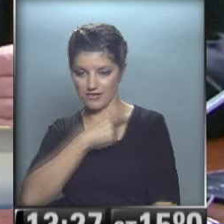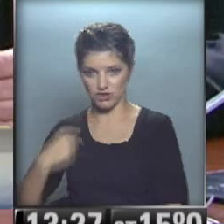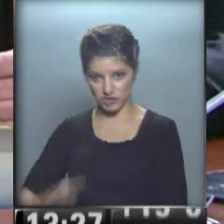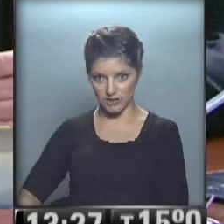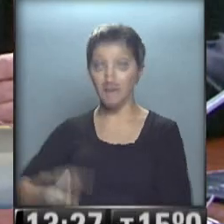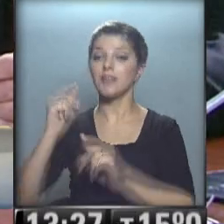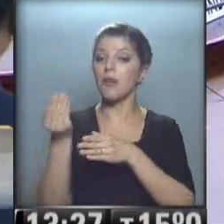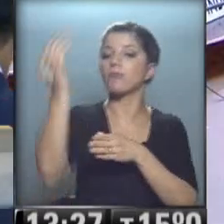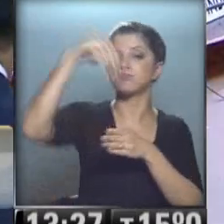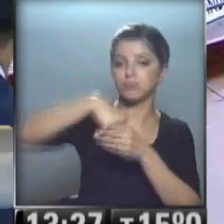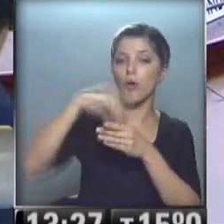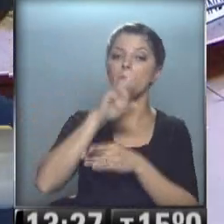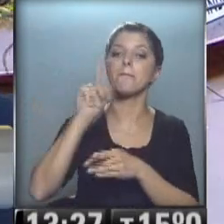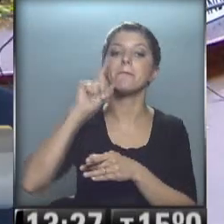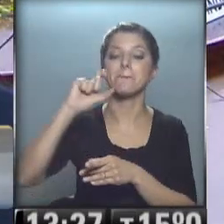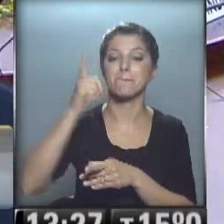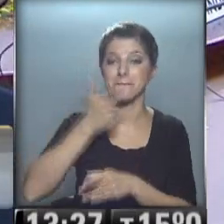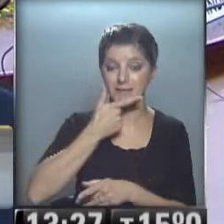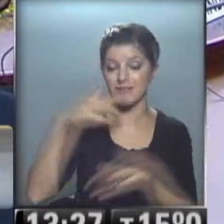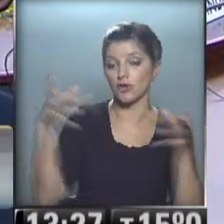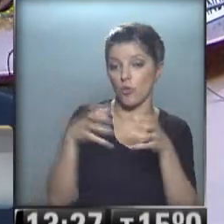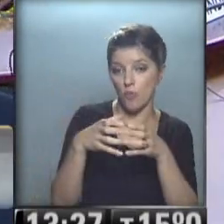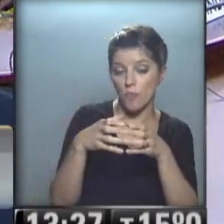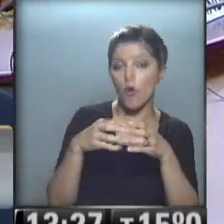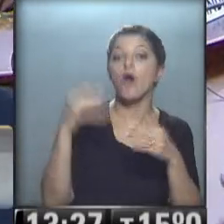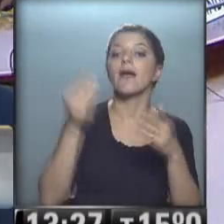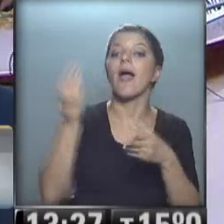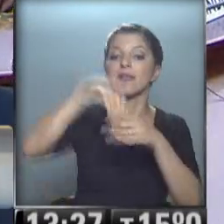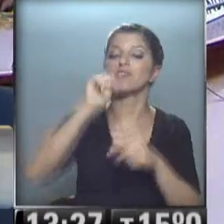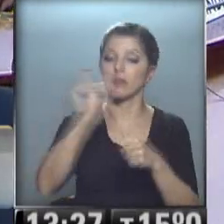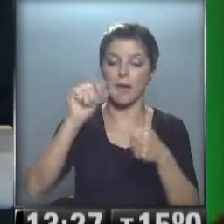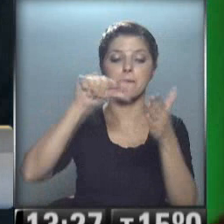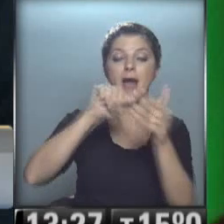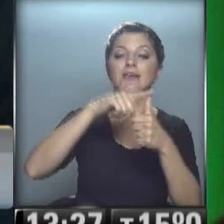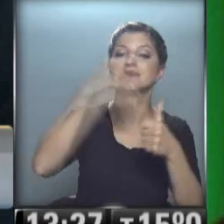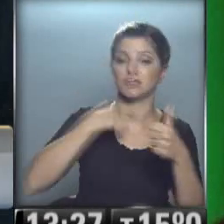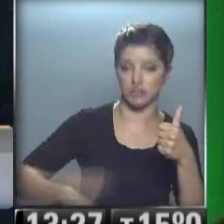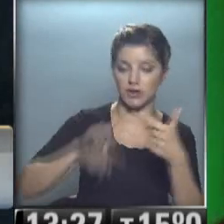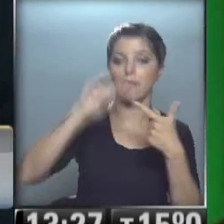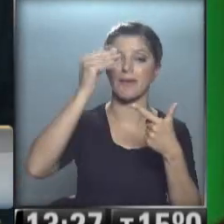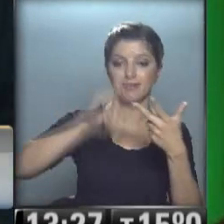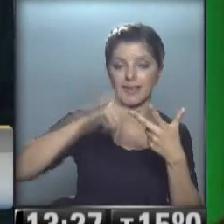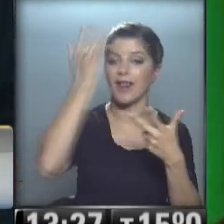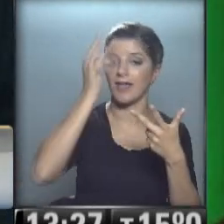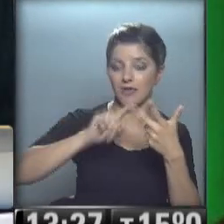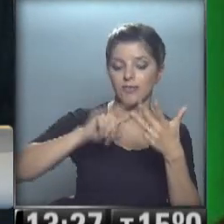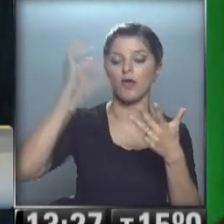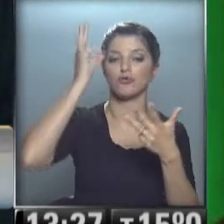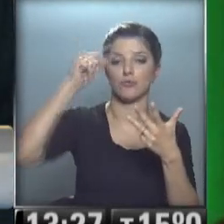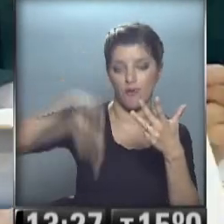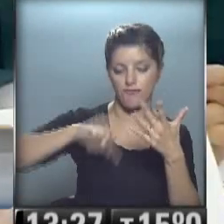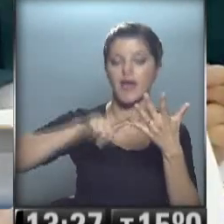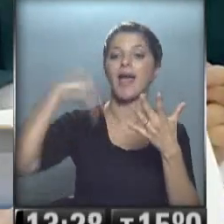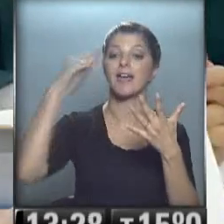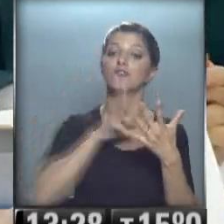brixs El poderoso bloque emergente que Integra junto con china Brasil India y Sudáfrica